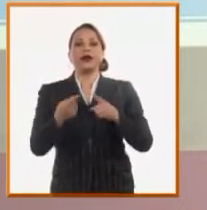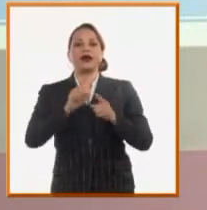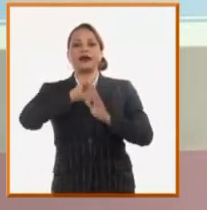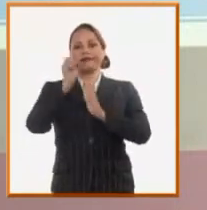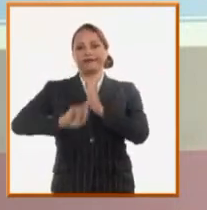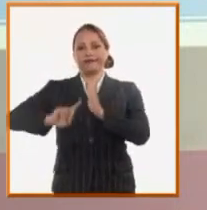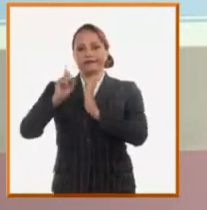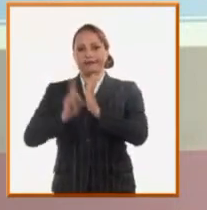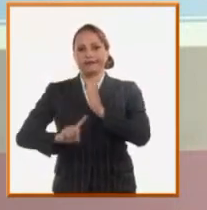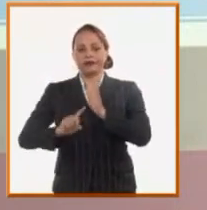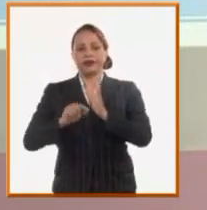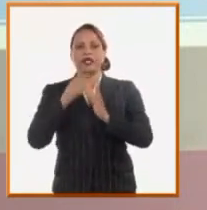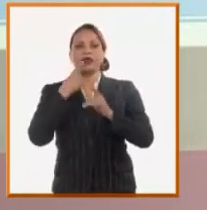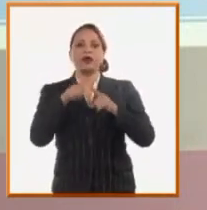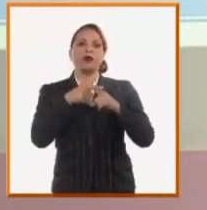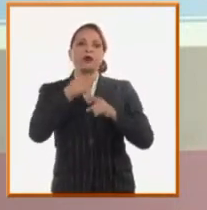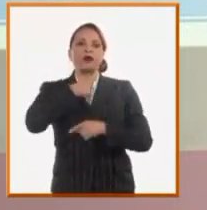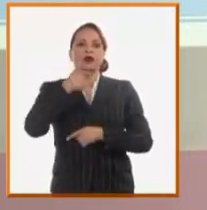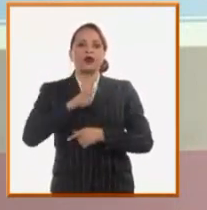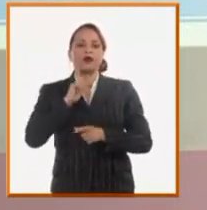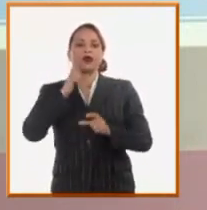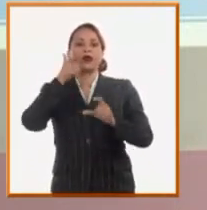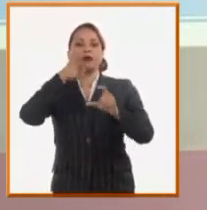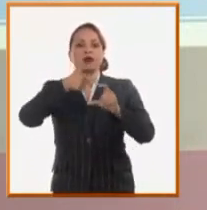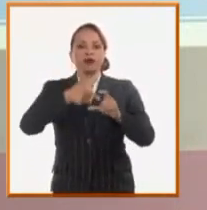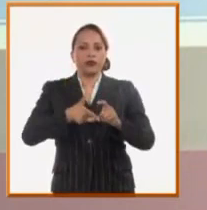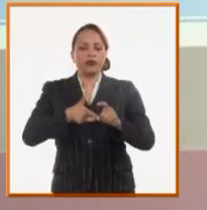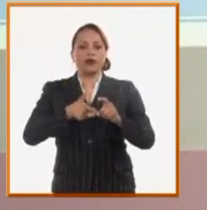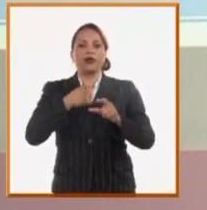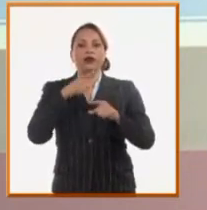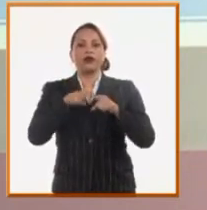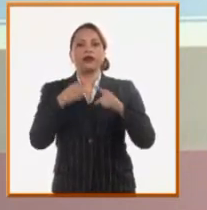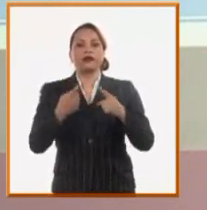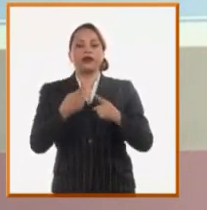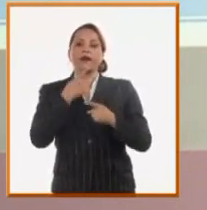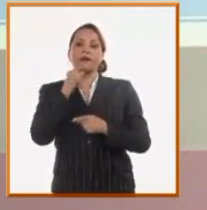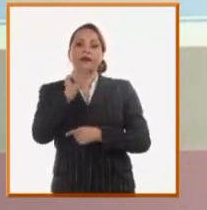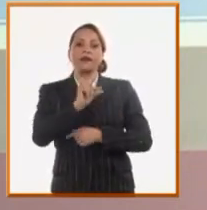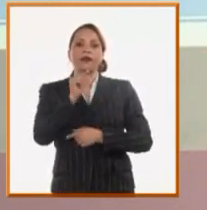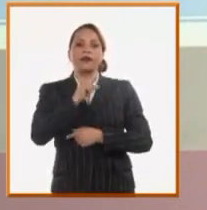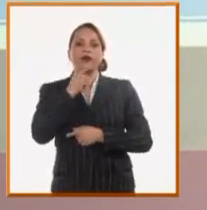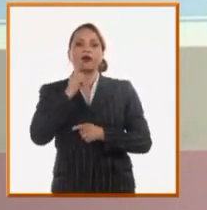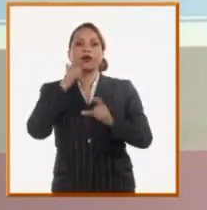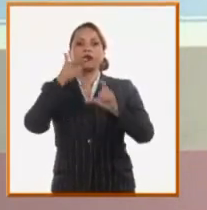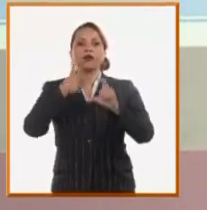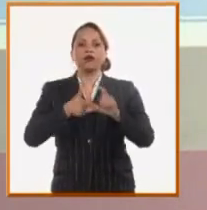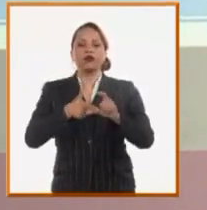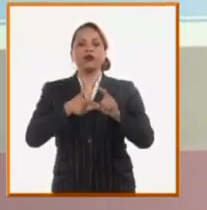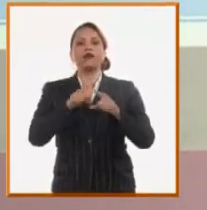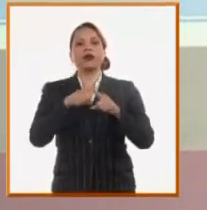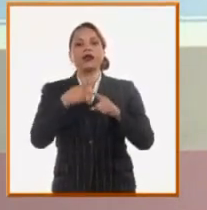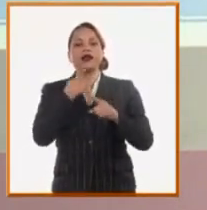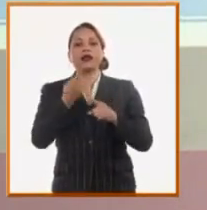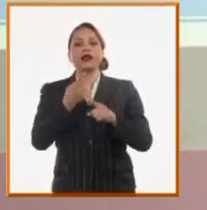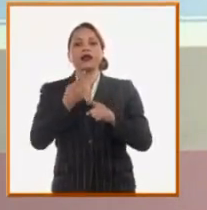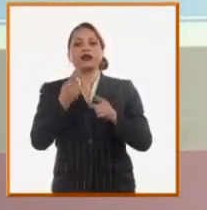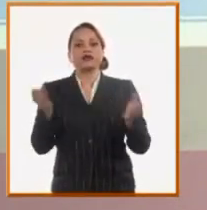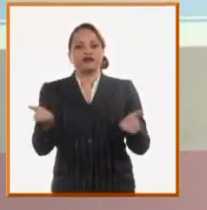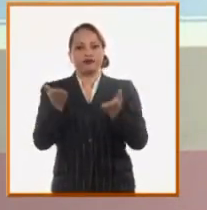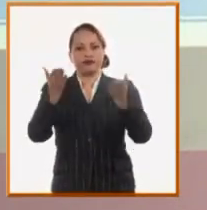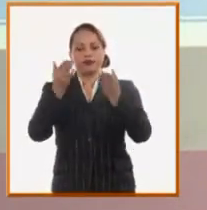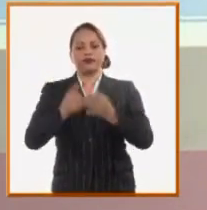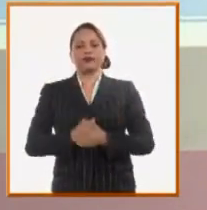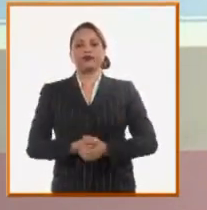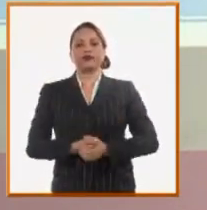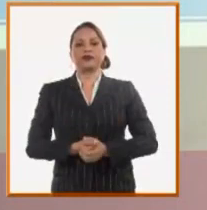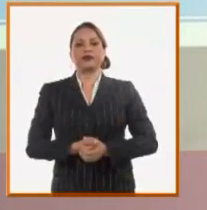electricidad, el caso del combustible, para disponer de los mínimos combustibles que requiere el país para asegurar su vitalidad,